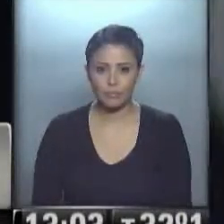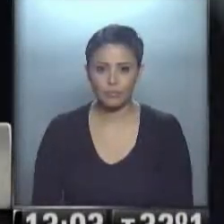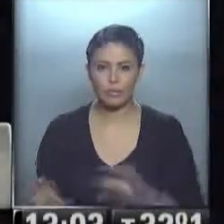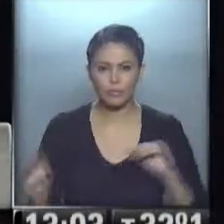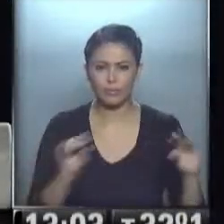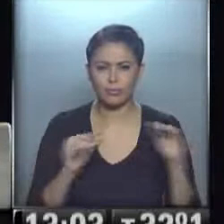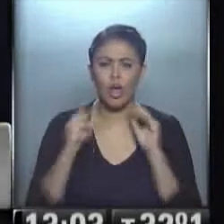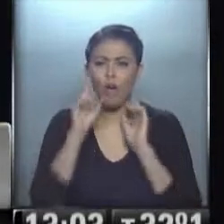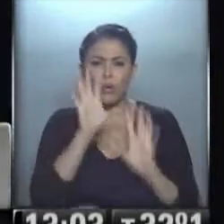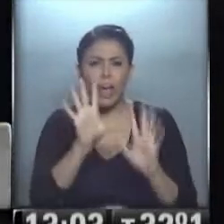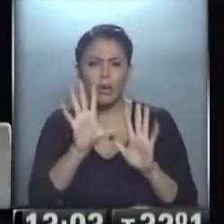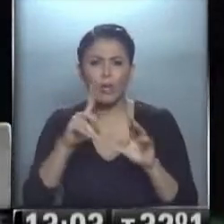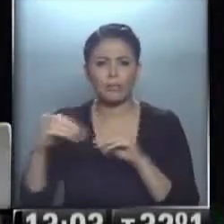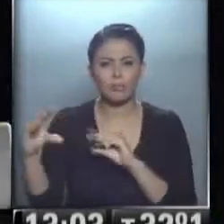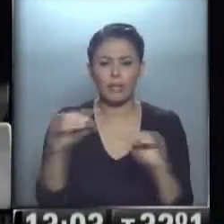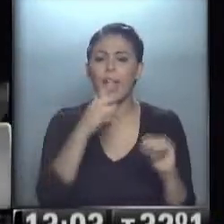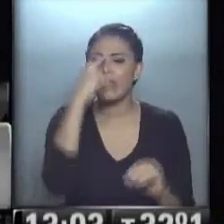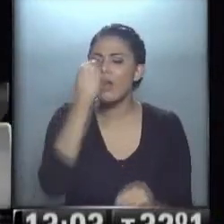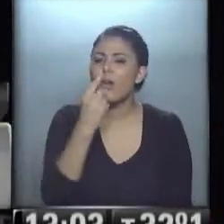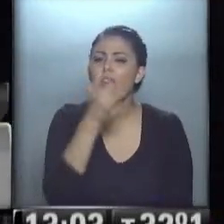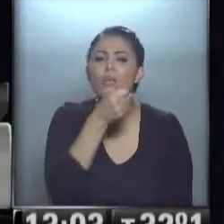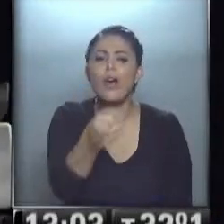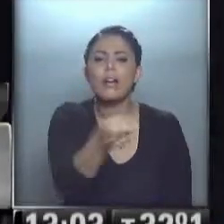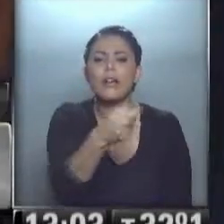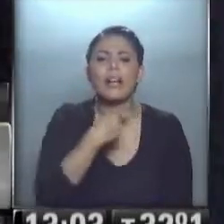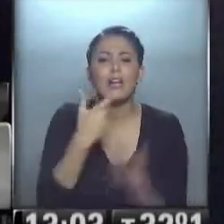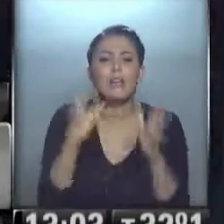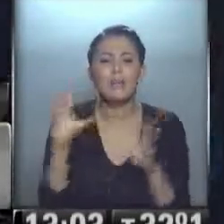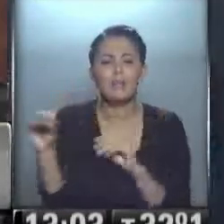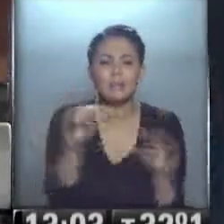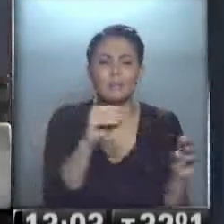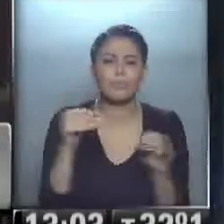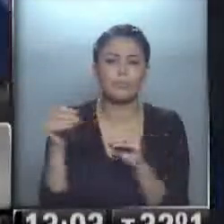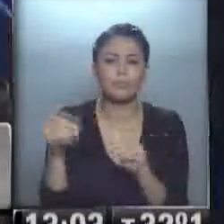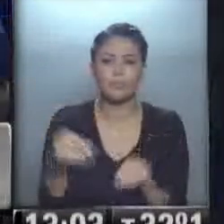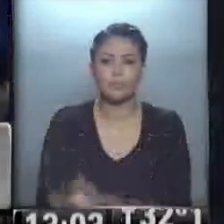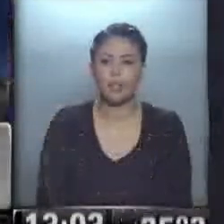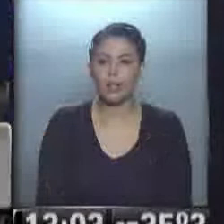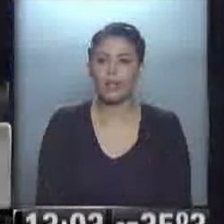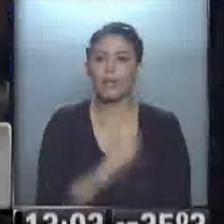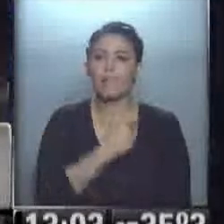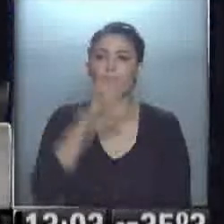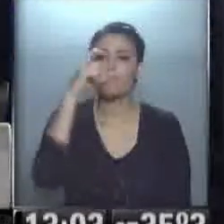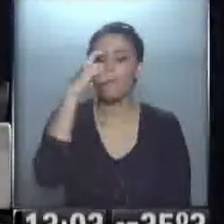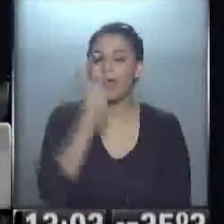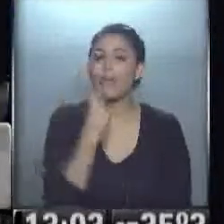ser absuelto. Espera ser absuelto de la Rúa. Espera ser absuelto. Unas palabras para decir. Cuidado, por